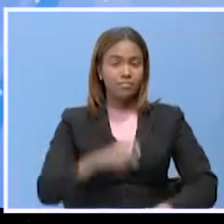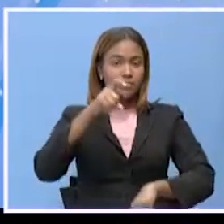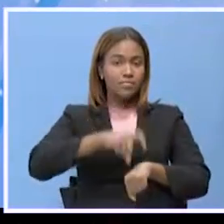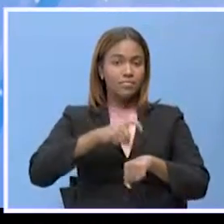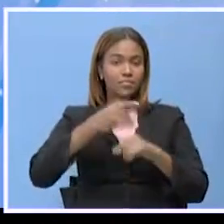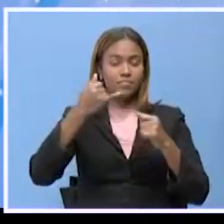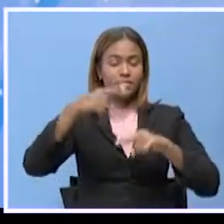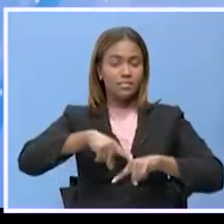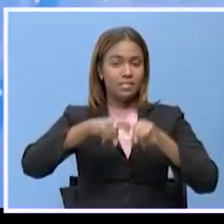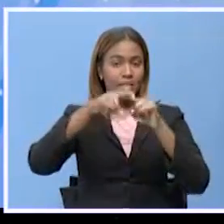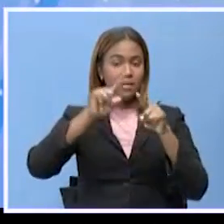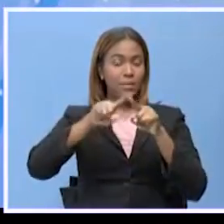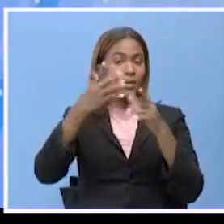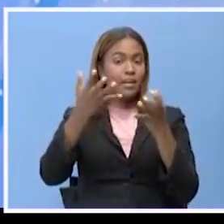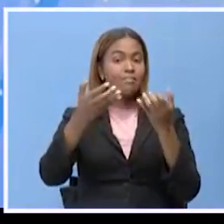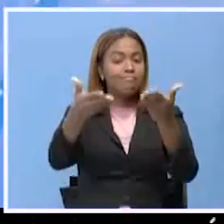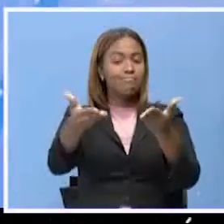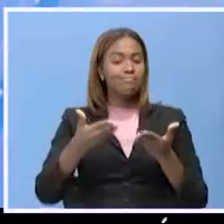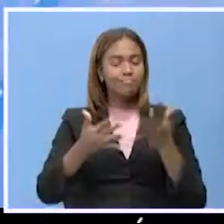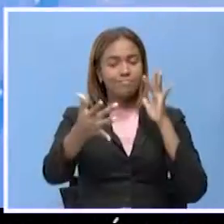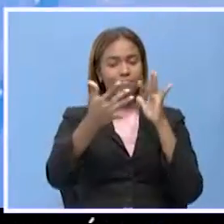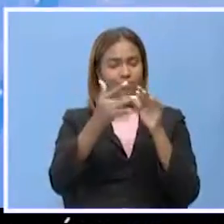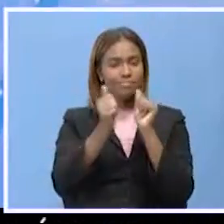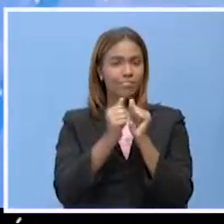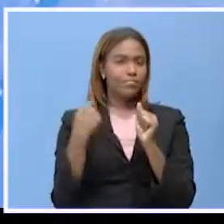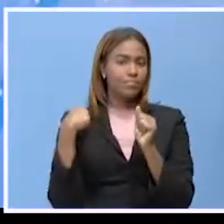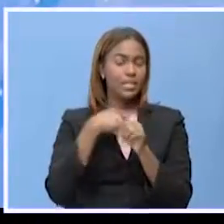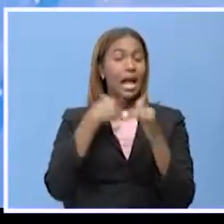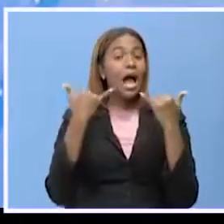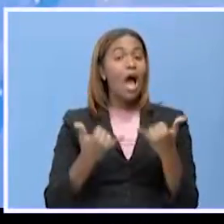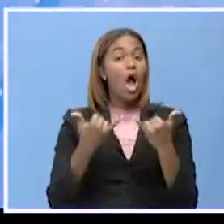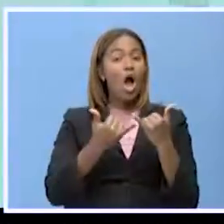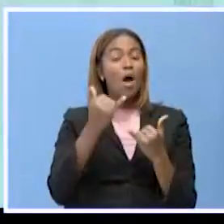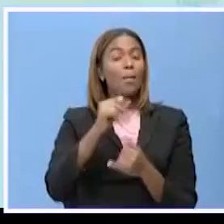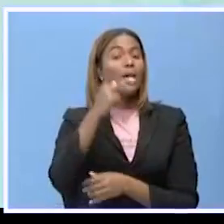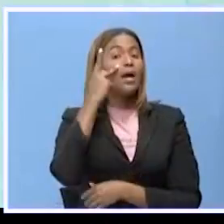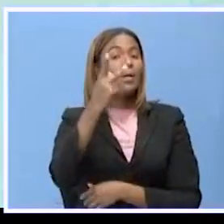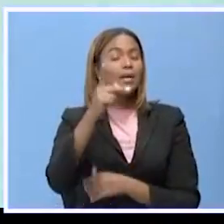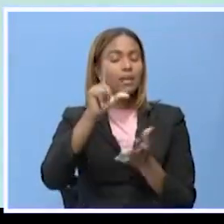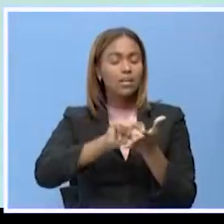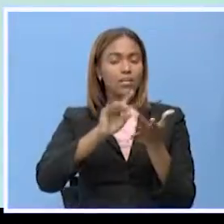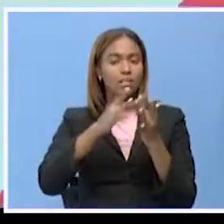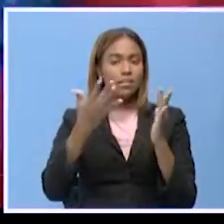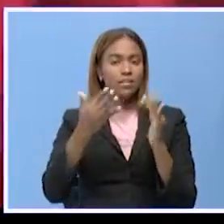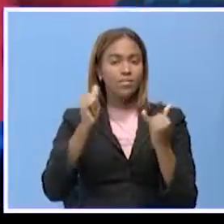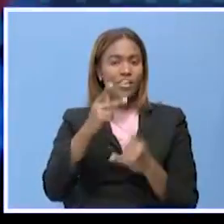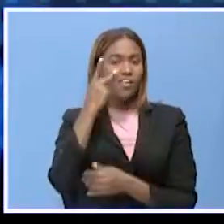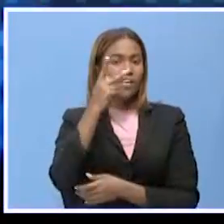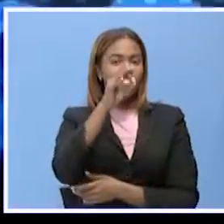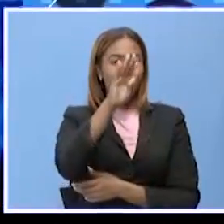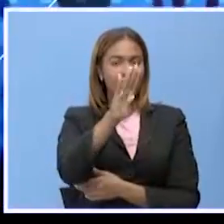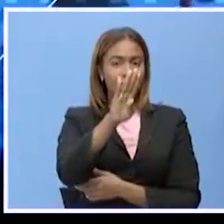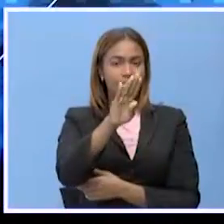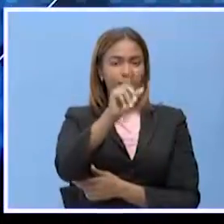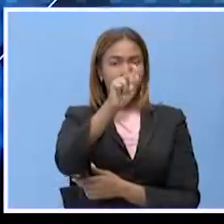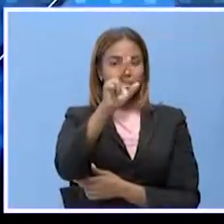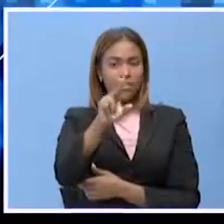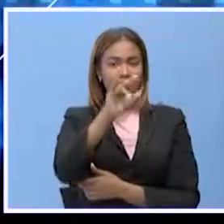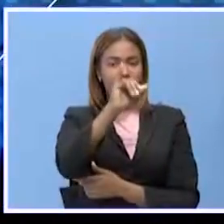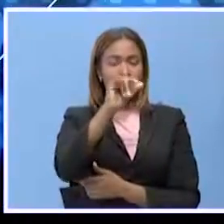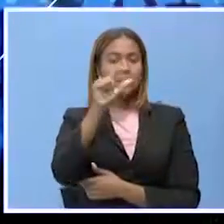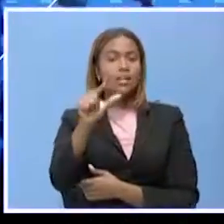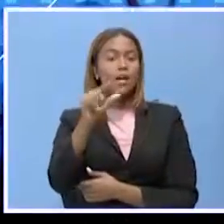Momento de pausar, pero quiero invitarles a que conecten con nosotros ahora. Revise ahí en las redes sociales. Estamos en Facebook, en Twitter,